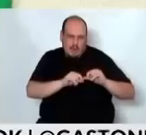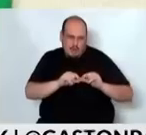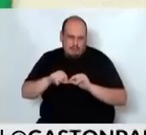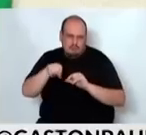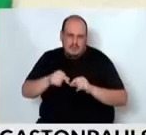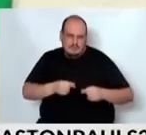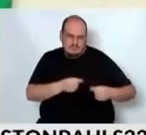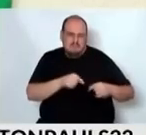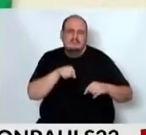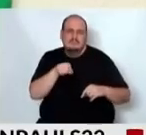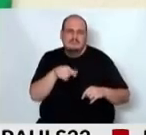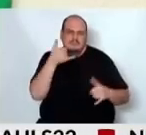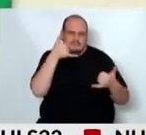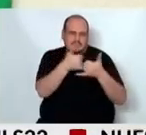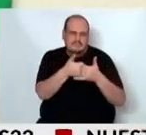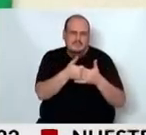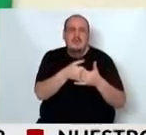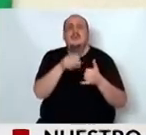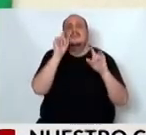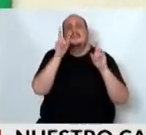donde podés acudir. Si no, hablemos de